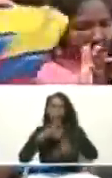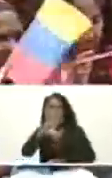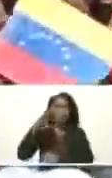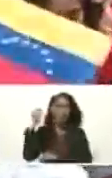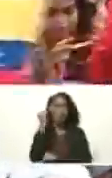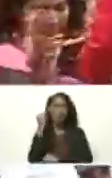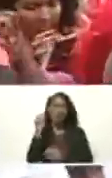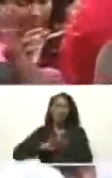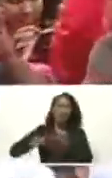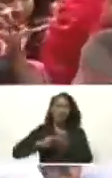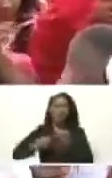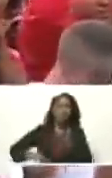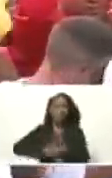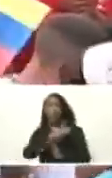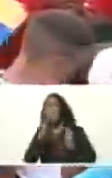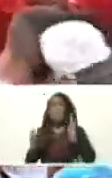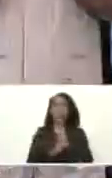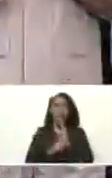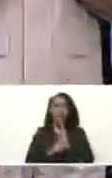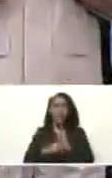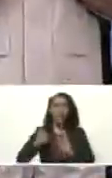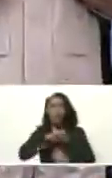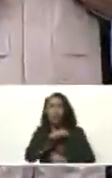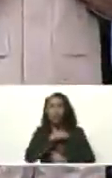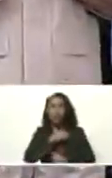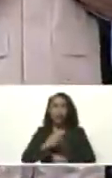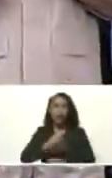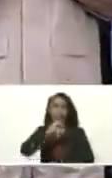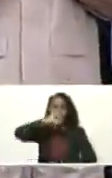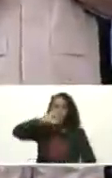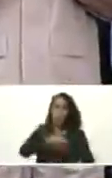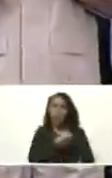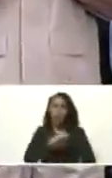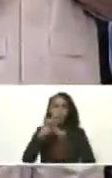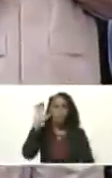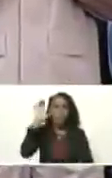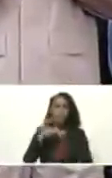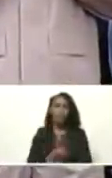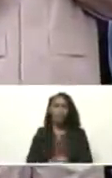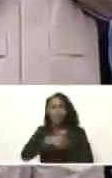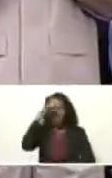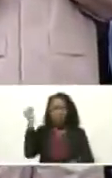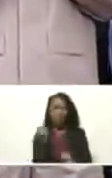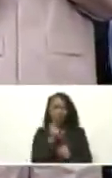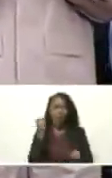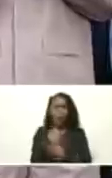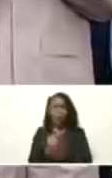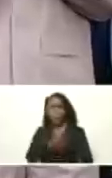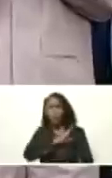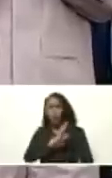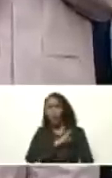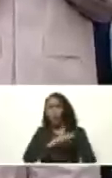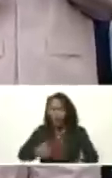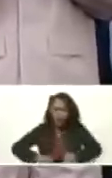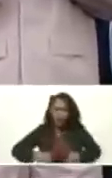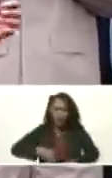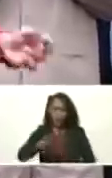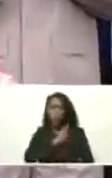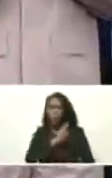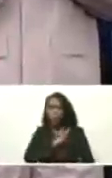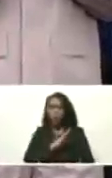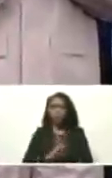la recuperación completa de nuestra amada patria, con trabajo propio, con esfuerzo